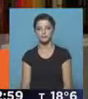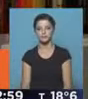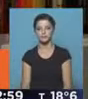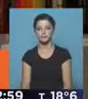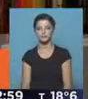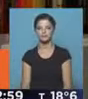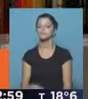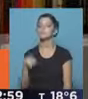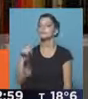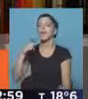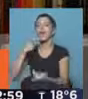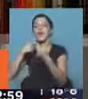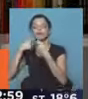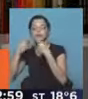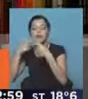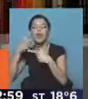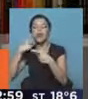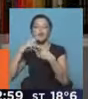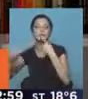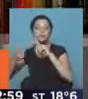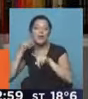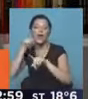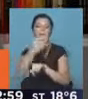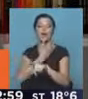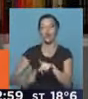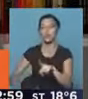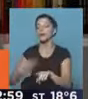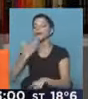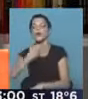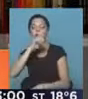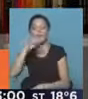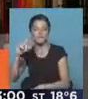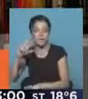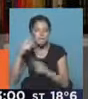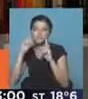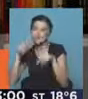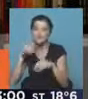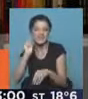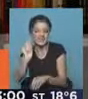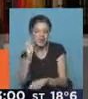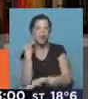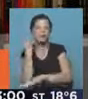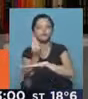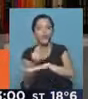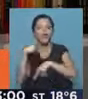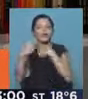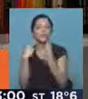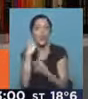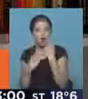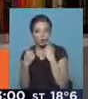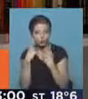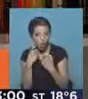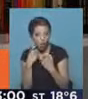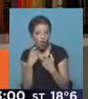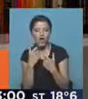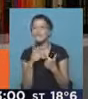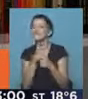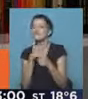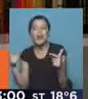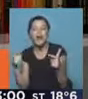negociación no se sabe cómo se va a conducir, no se sabe quién la va a conducir, no existe un